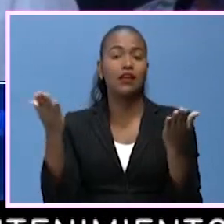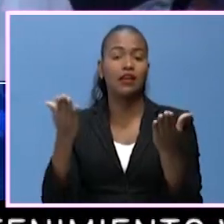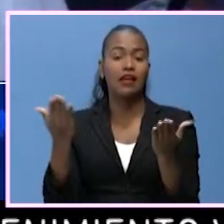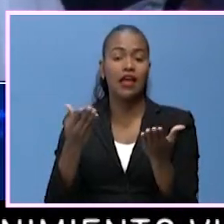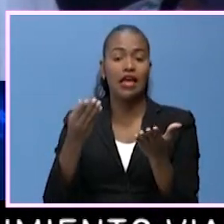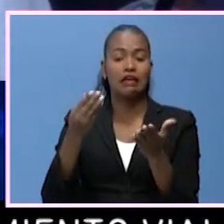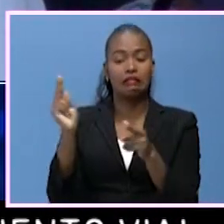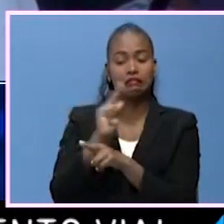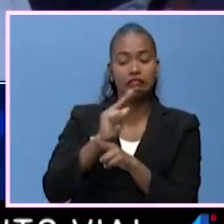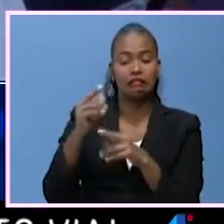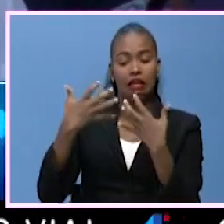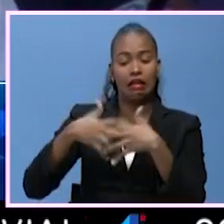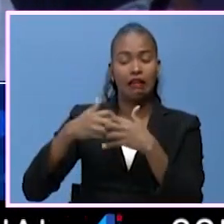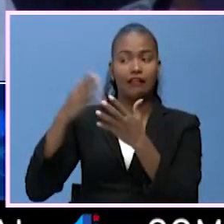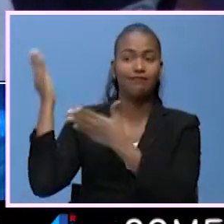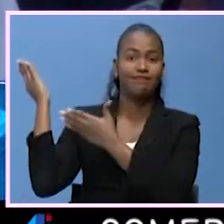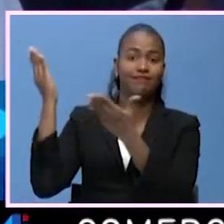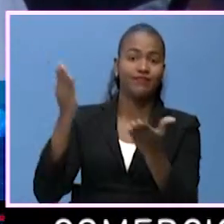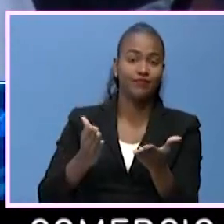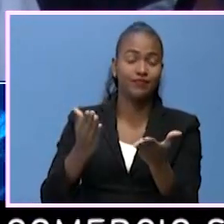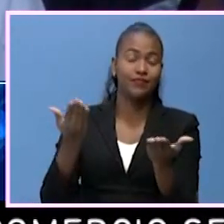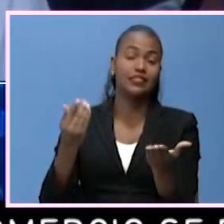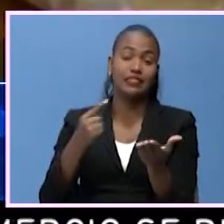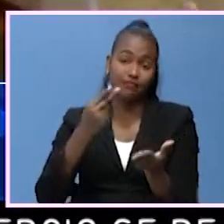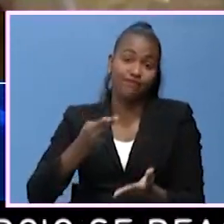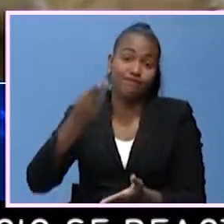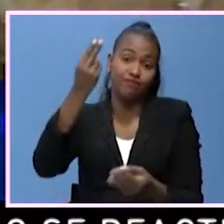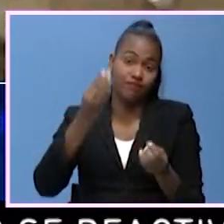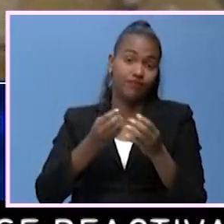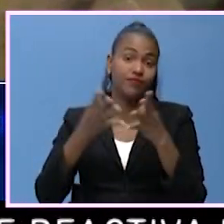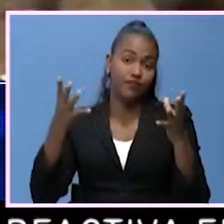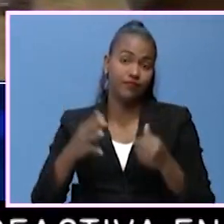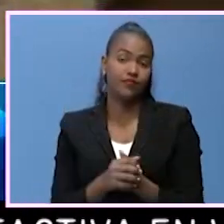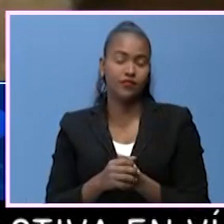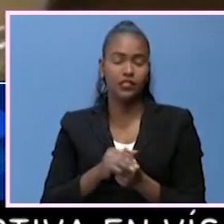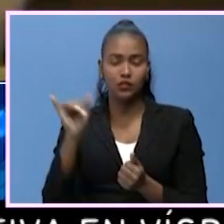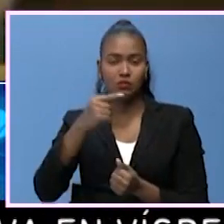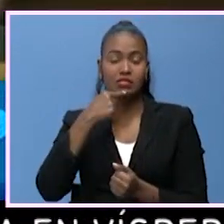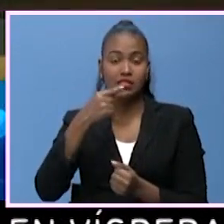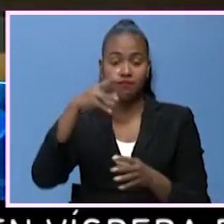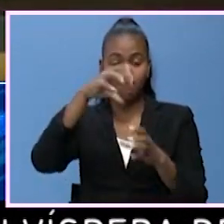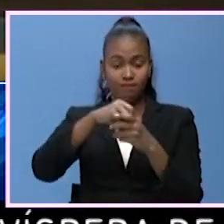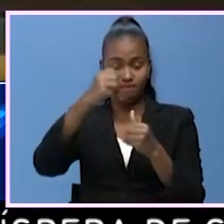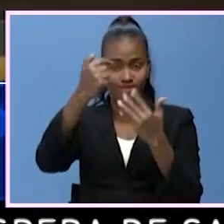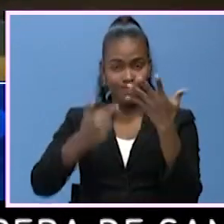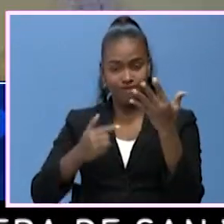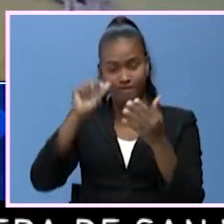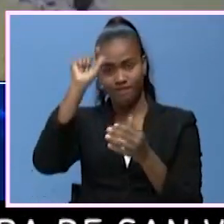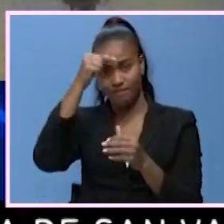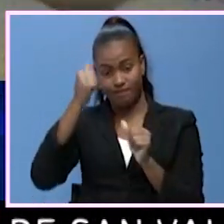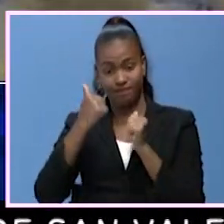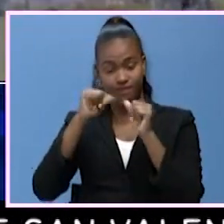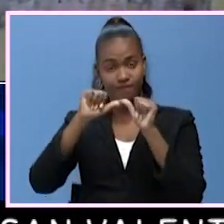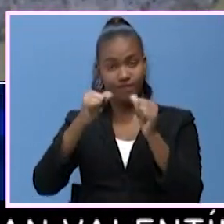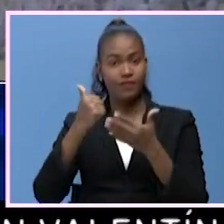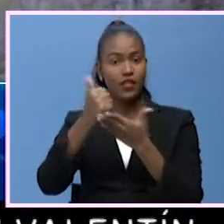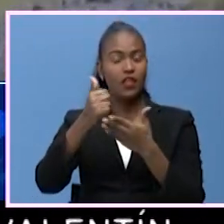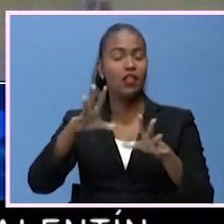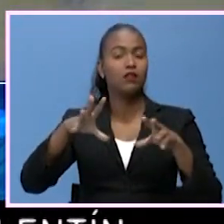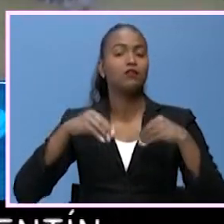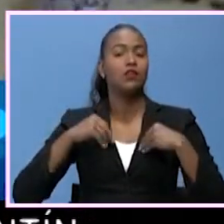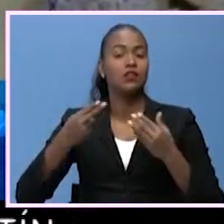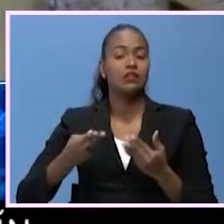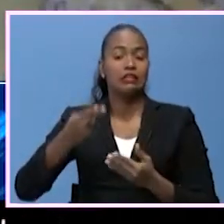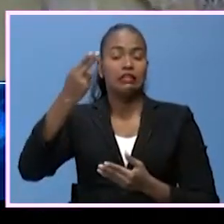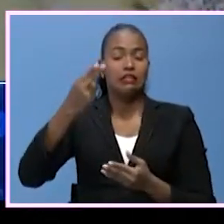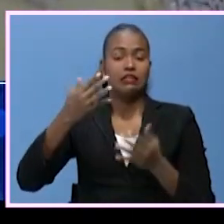por una materia prima internacional, varias materias primas que han subido. Afirmó que dentro de esas iniciativas del gobierno se logró asumir el aumento